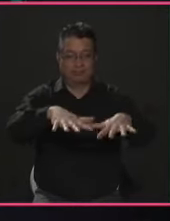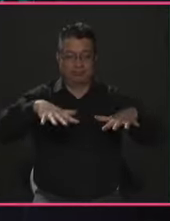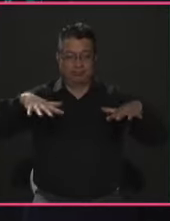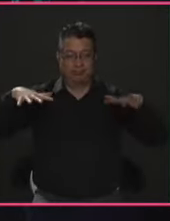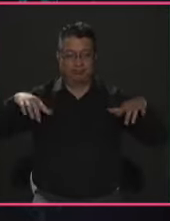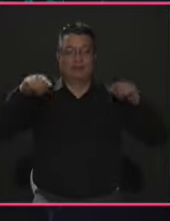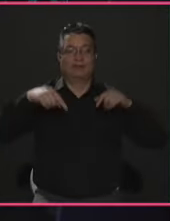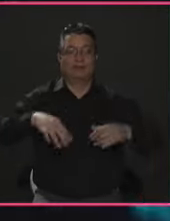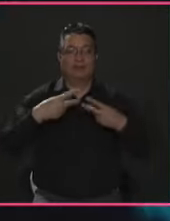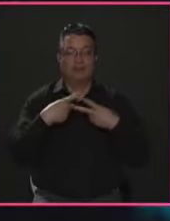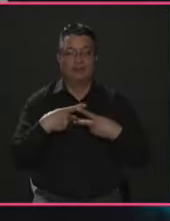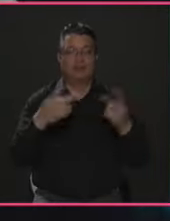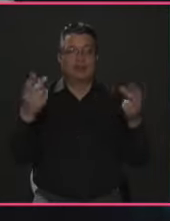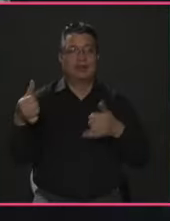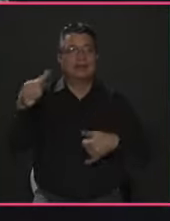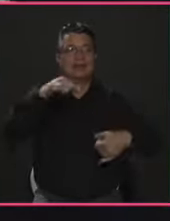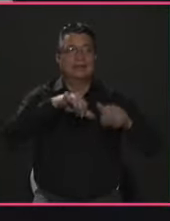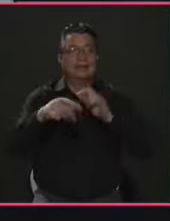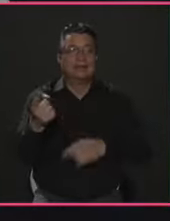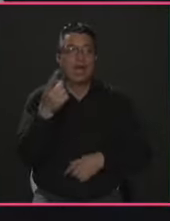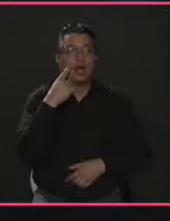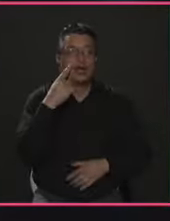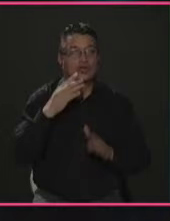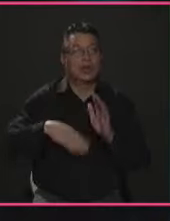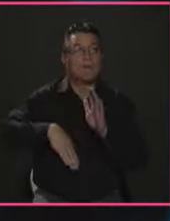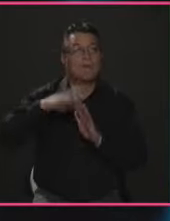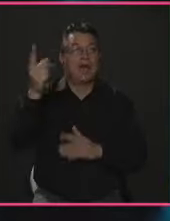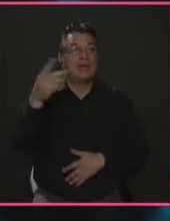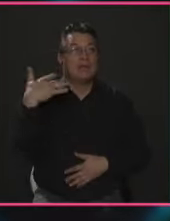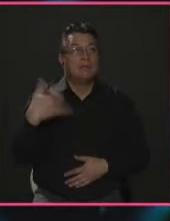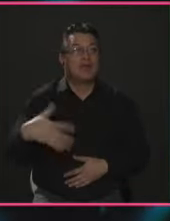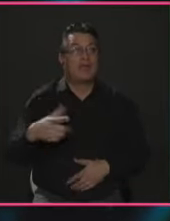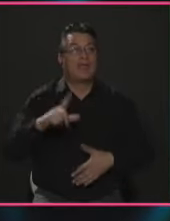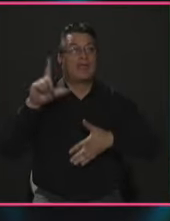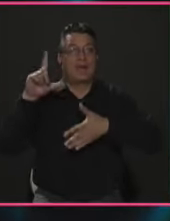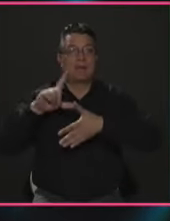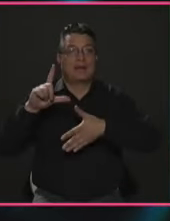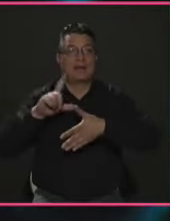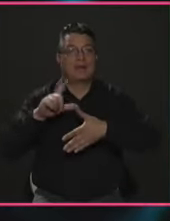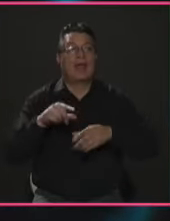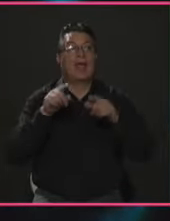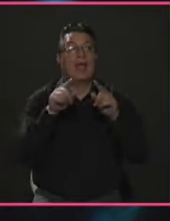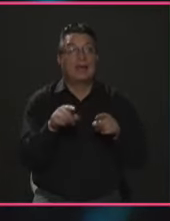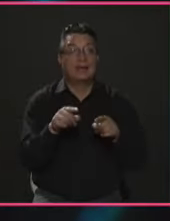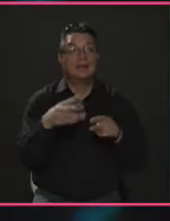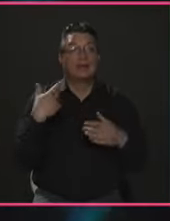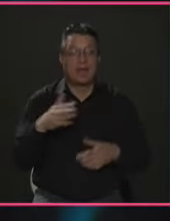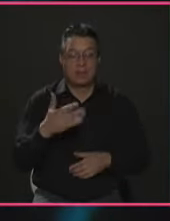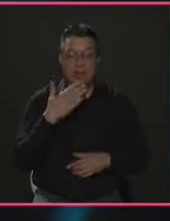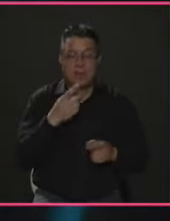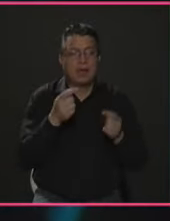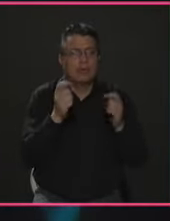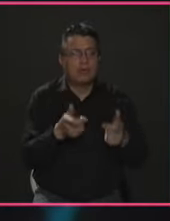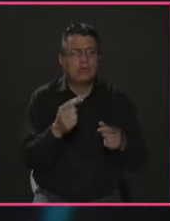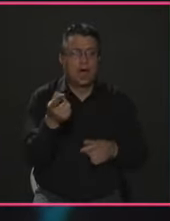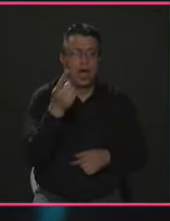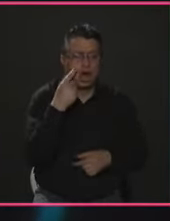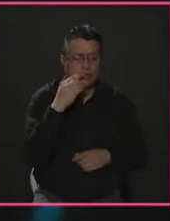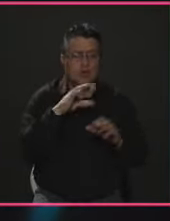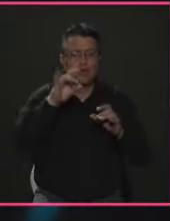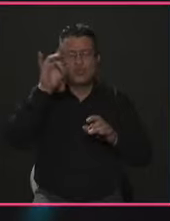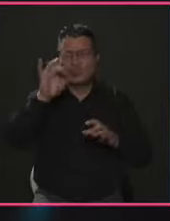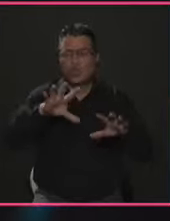de difusión de ciencia y conocimiento más importante de América Latina e es un encuentro de conocimientos además que es único en el